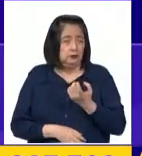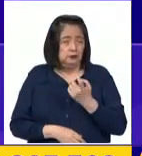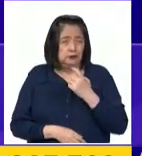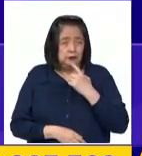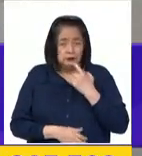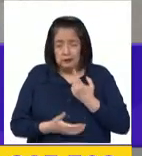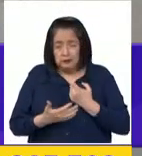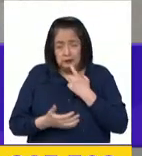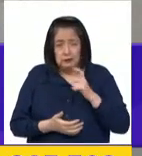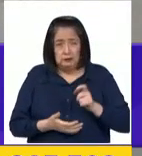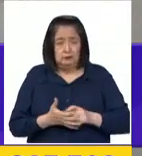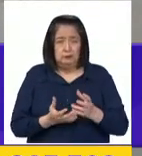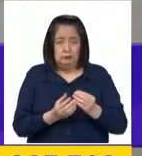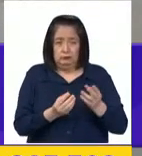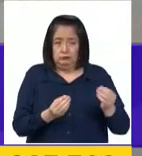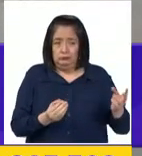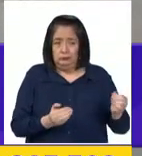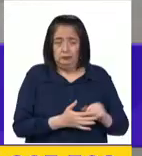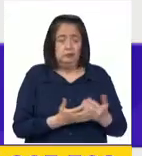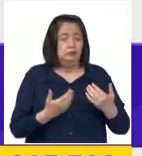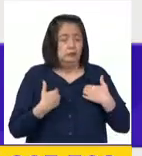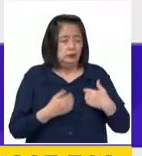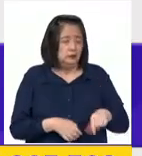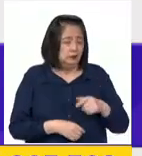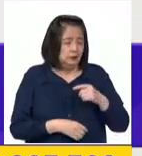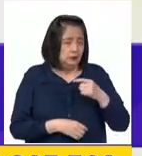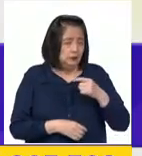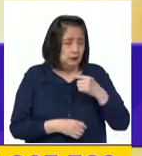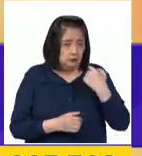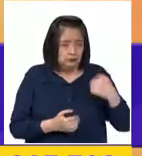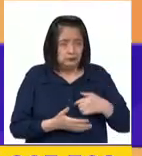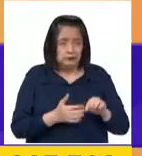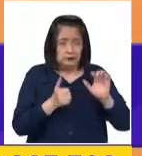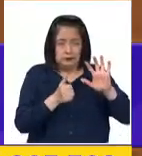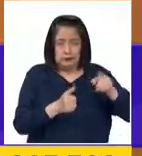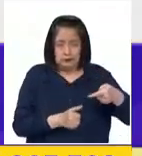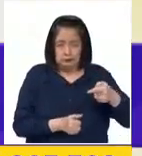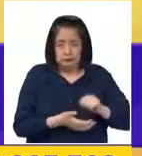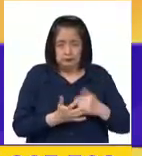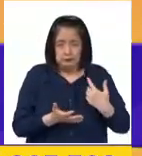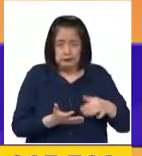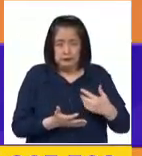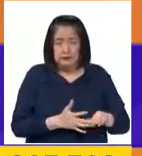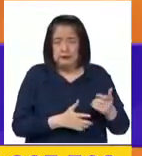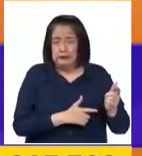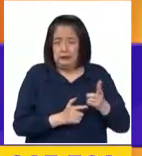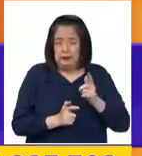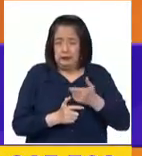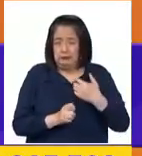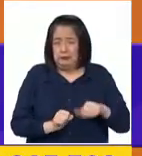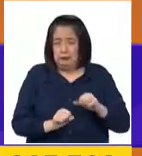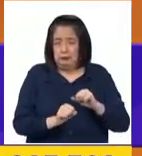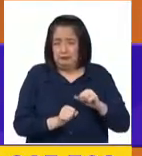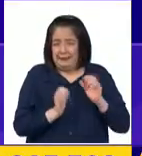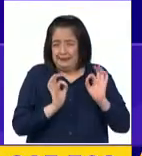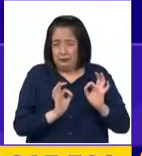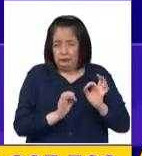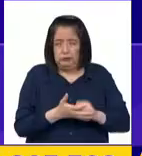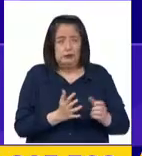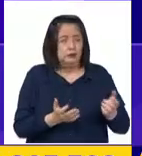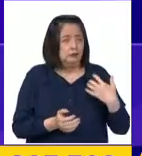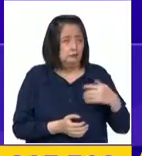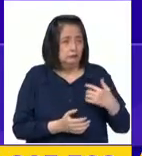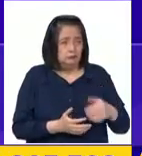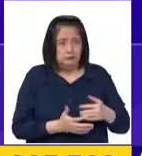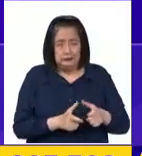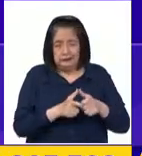un enorme arsenal de cerca de 6.000 armas nucleares que lo ubican entre los más grandes del mundo.